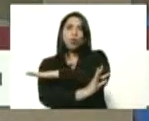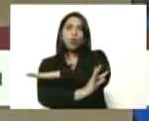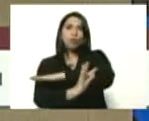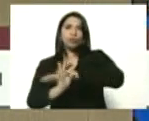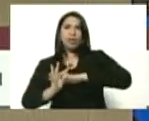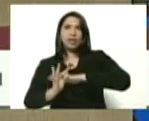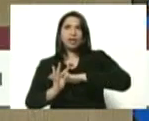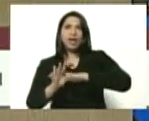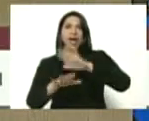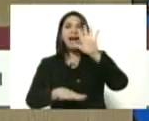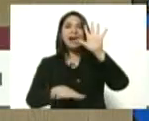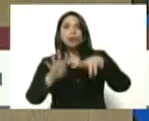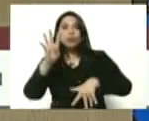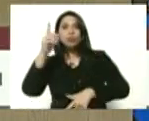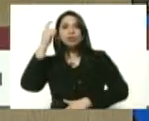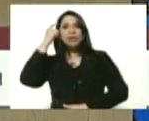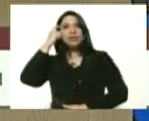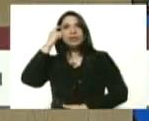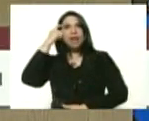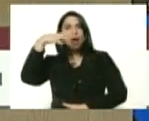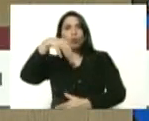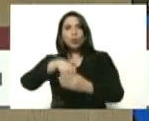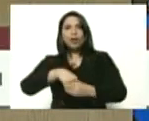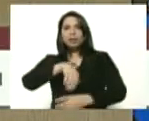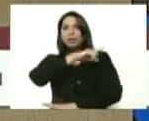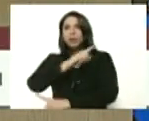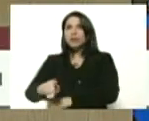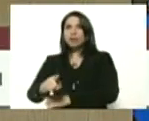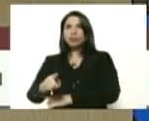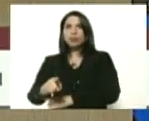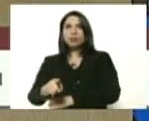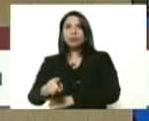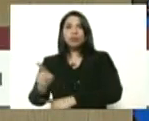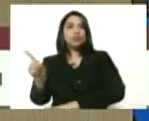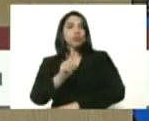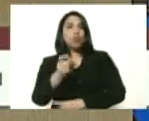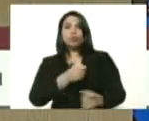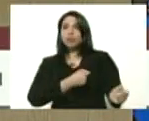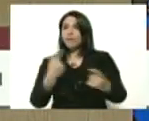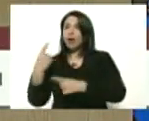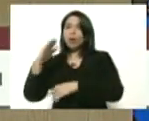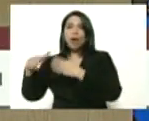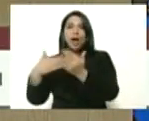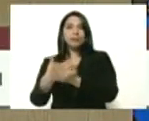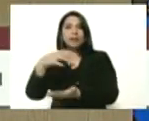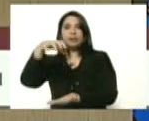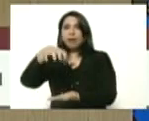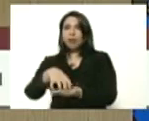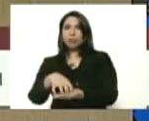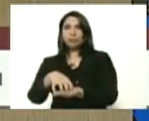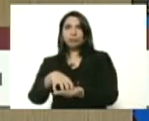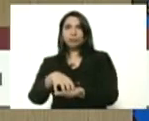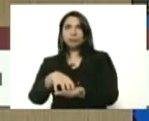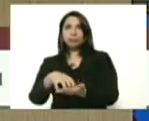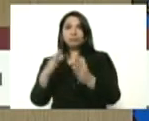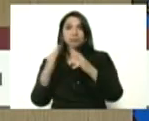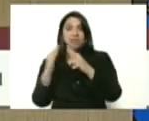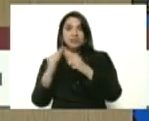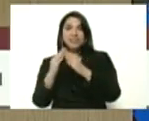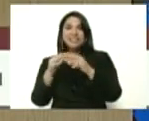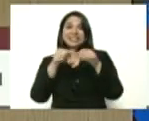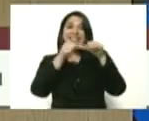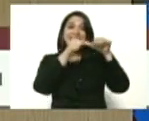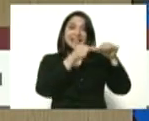los 14 días de cuarentena obligatoria. No van a ser llevados a sus estados de residencia, sino que se